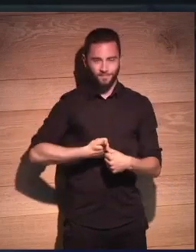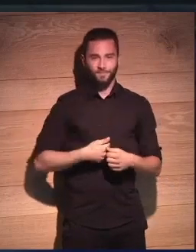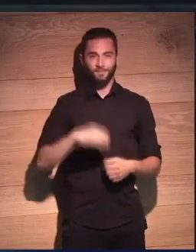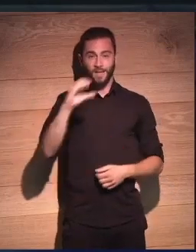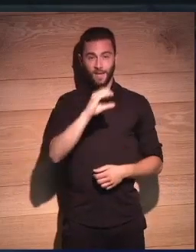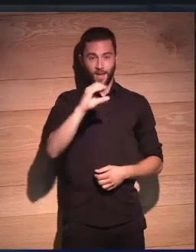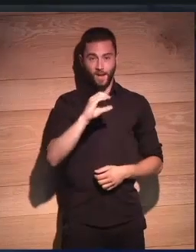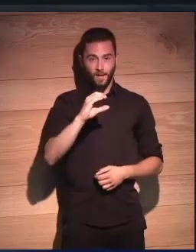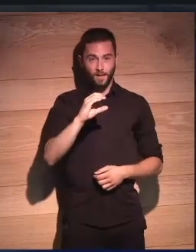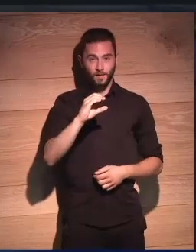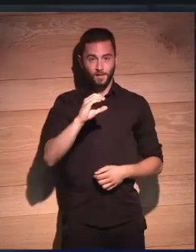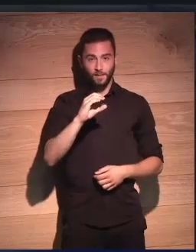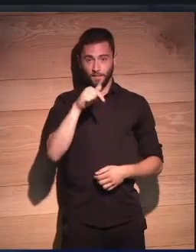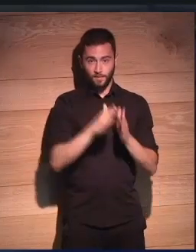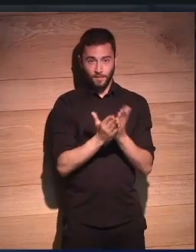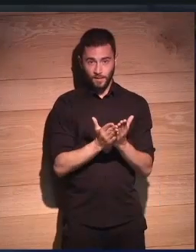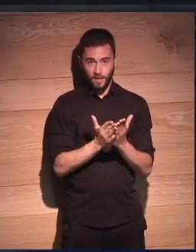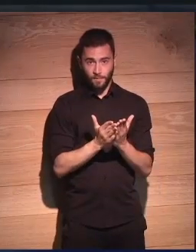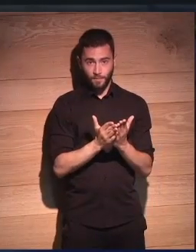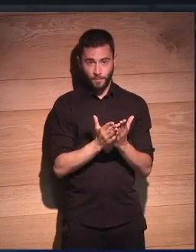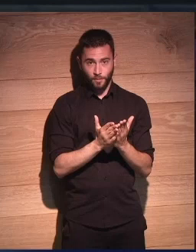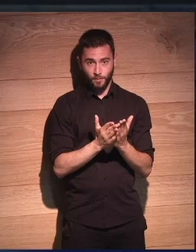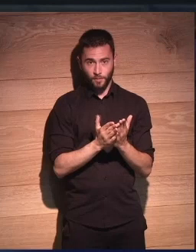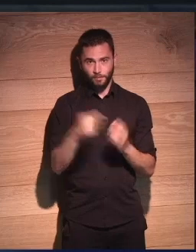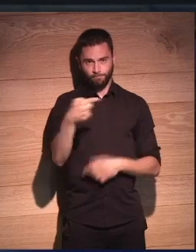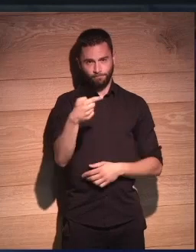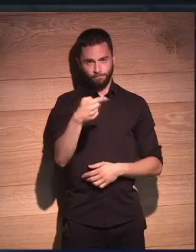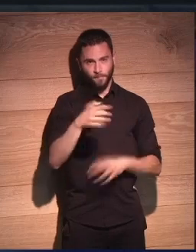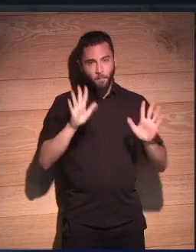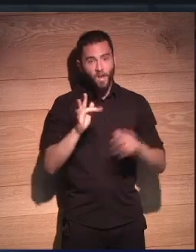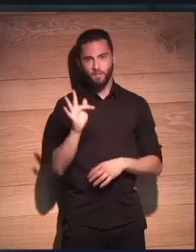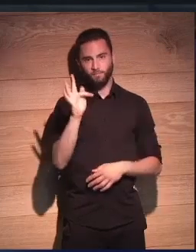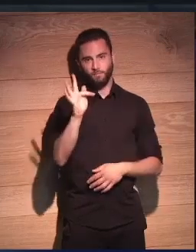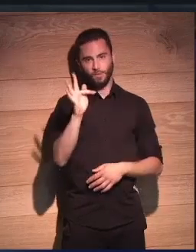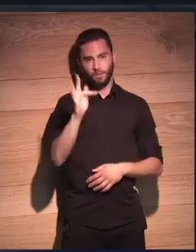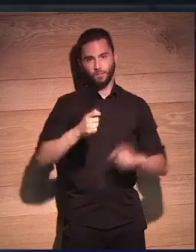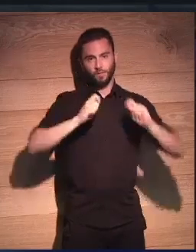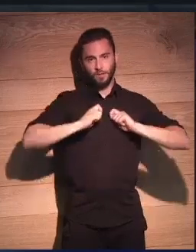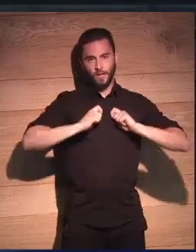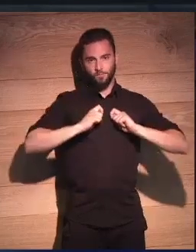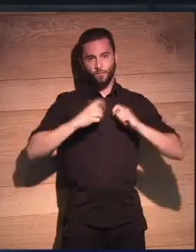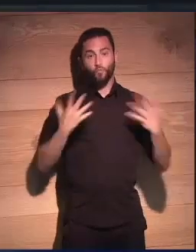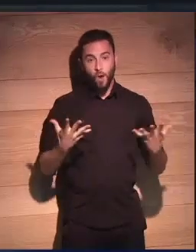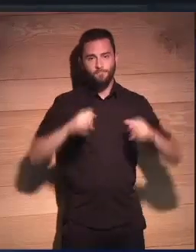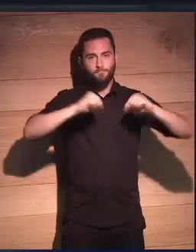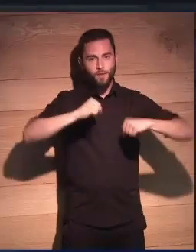Cal se asoma a este libro a uno de los inconvenientes más convenientes, yo creo, que nos puede suceder, que es hacernos